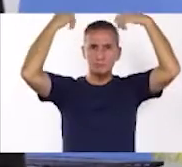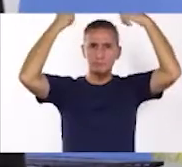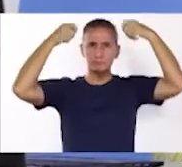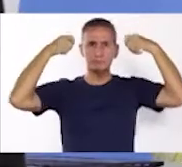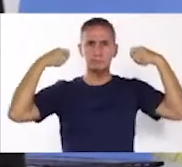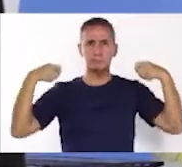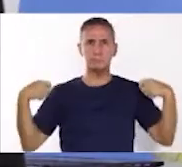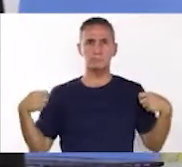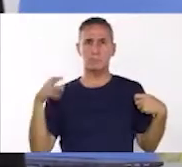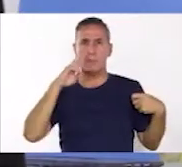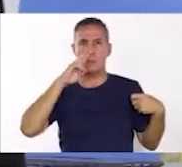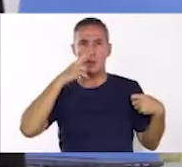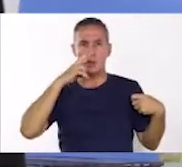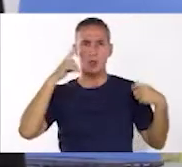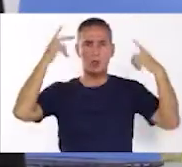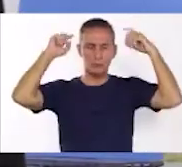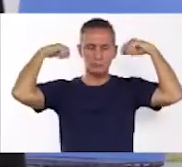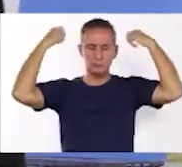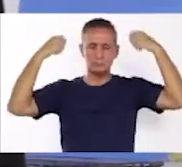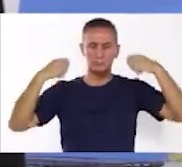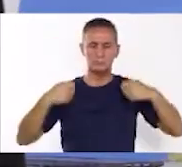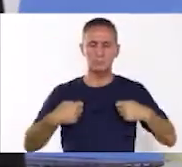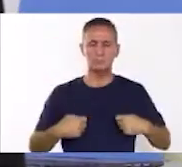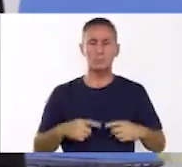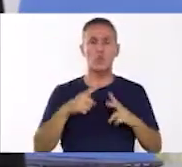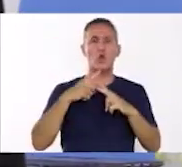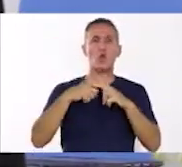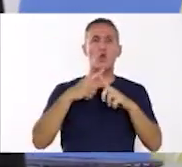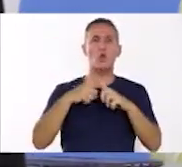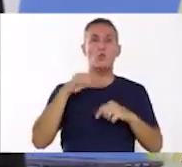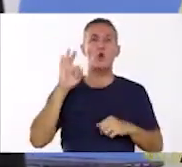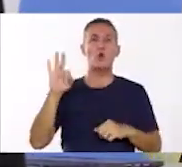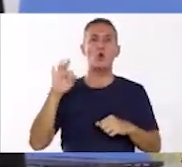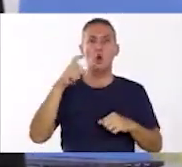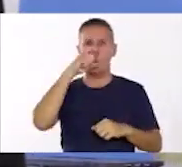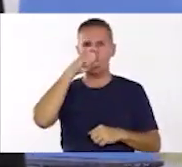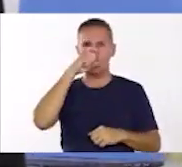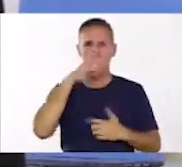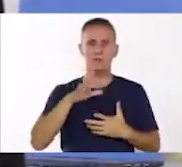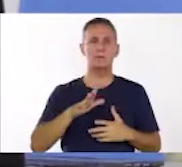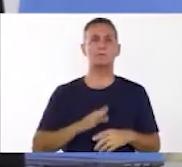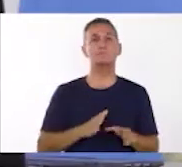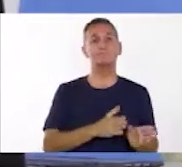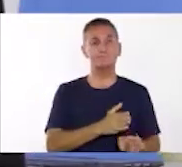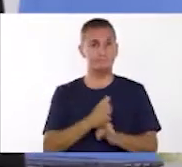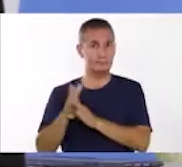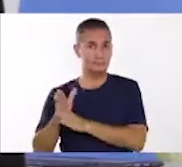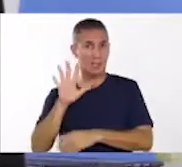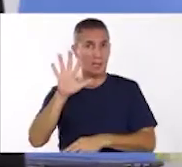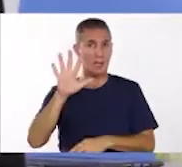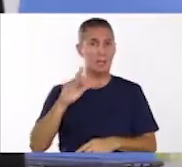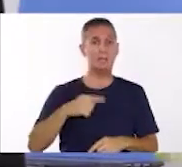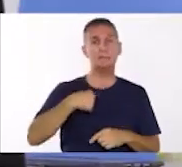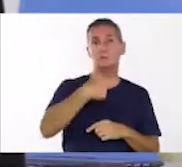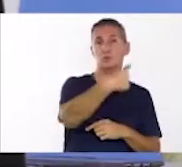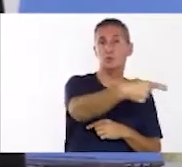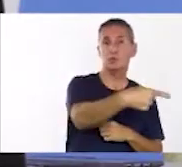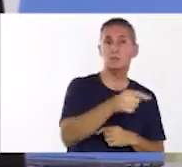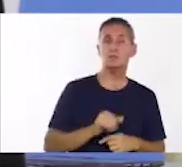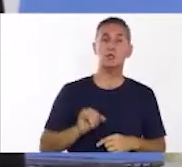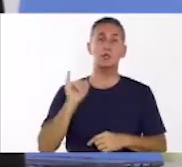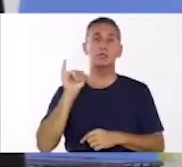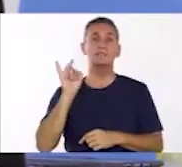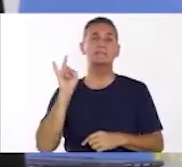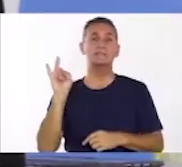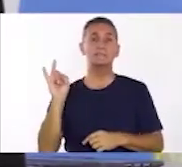que va a ser por 8 años, según dice? Bien, pasemos entonces a quinto regular